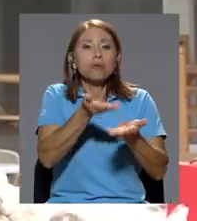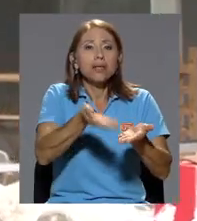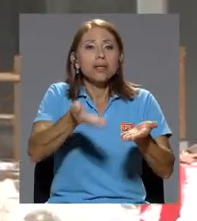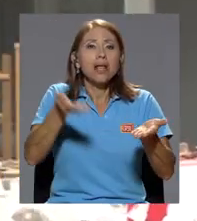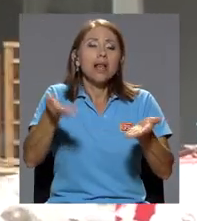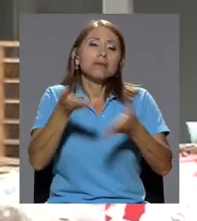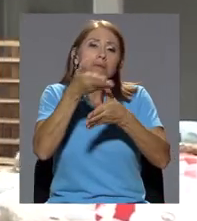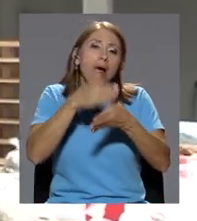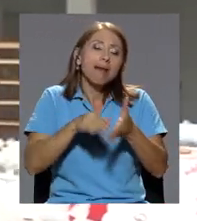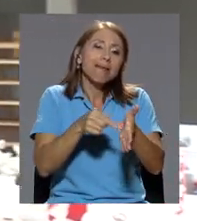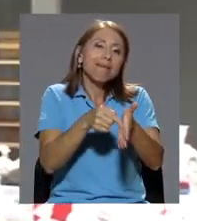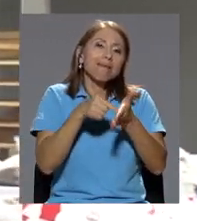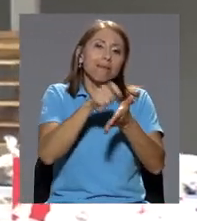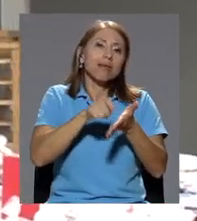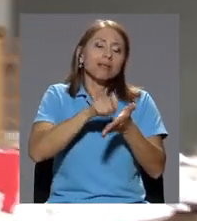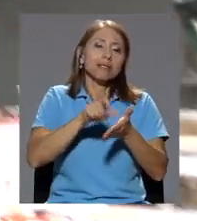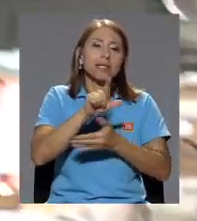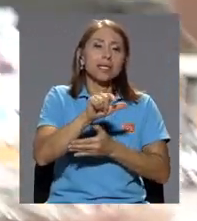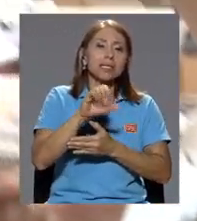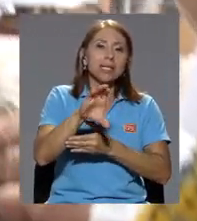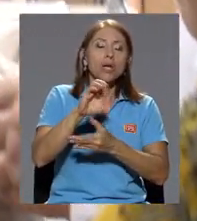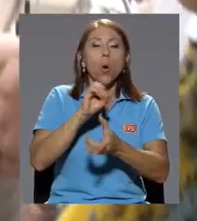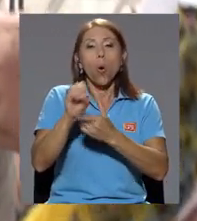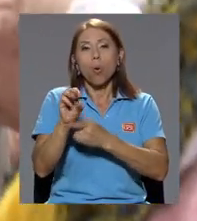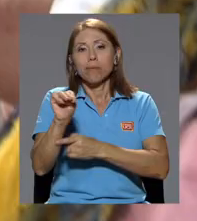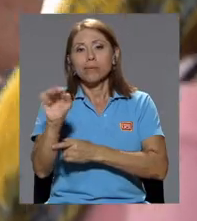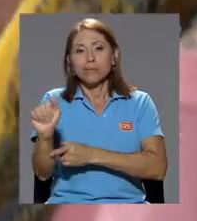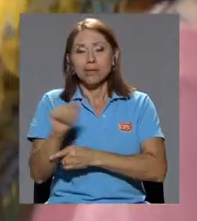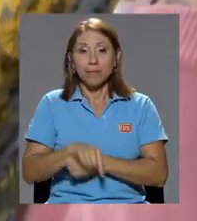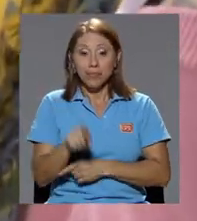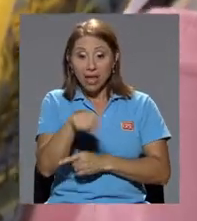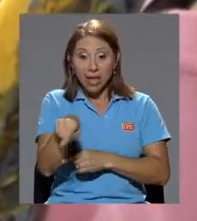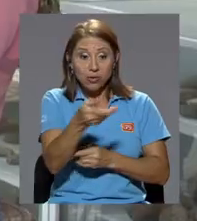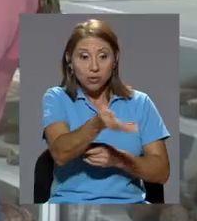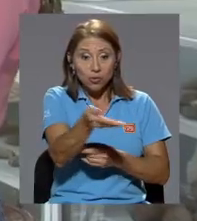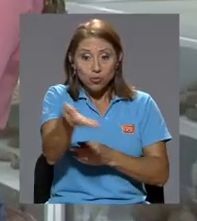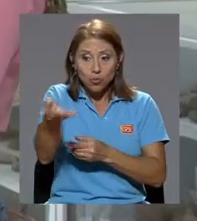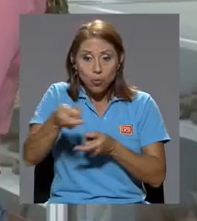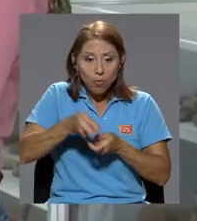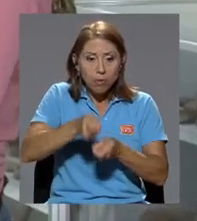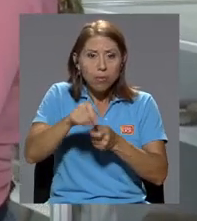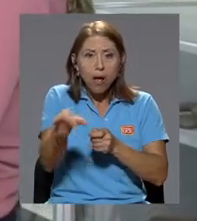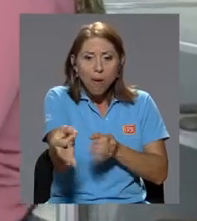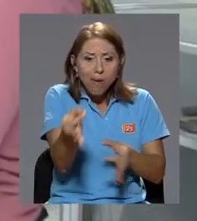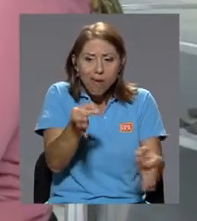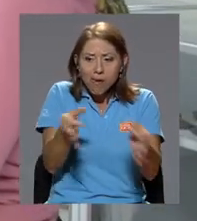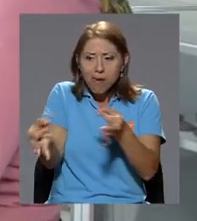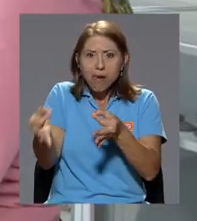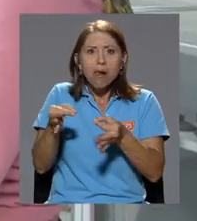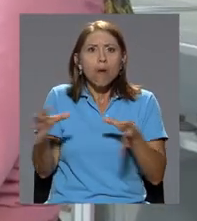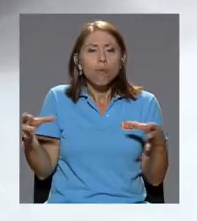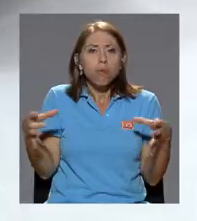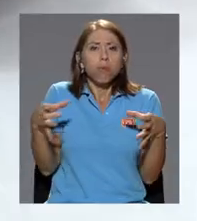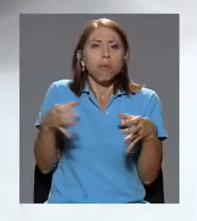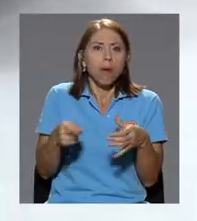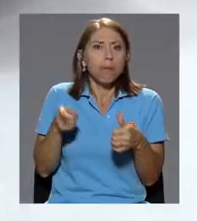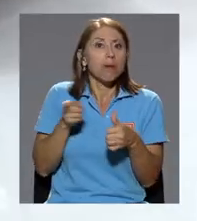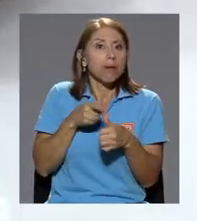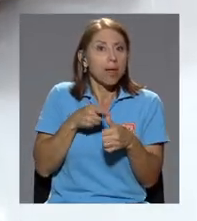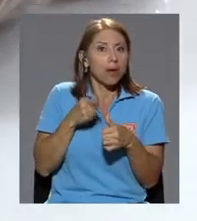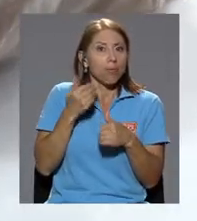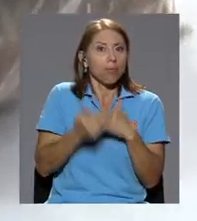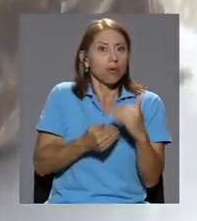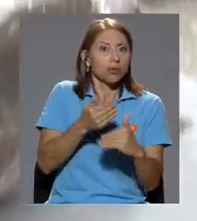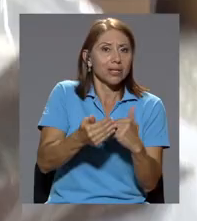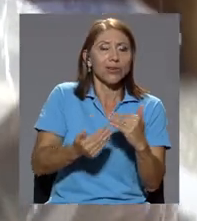de licenciatura o de maestría. Los objetos extraídos en las excavaciones de campo pasan por un proceso antes de ser